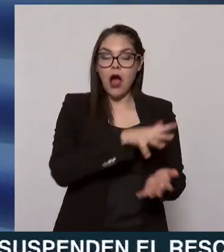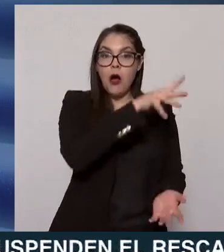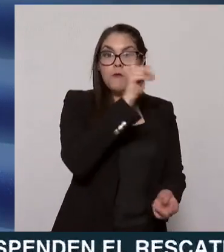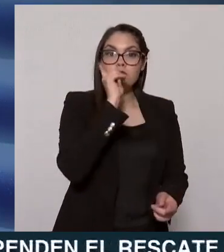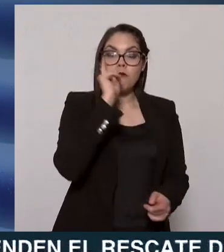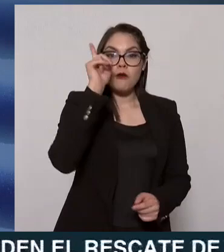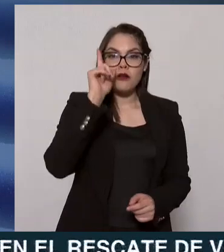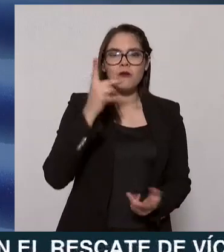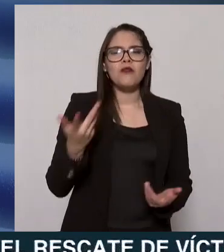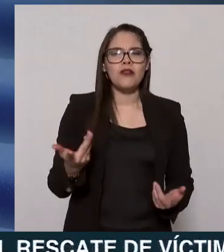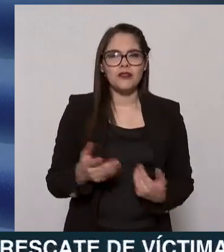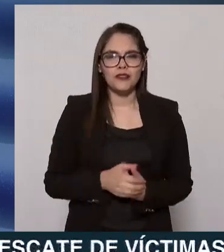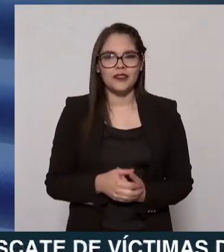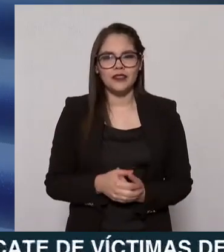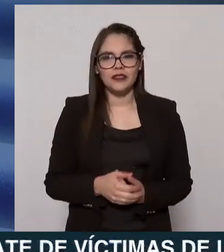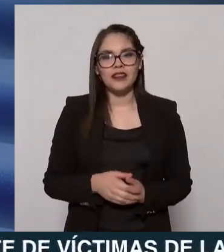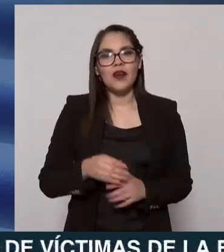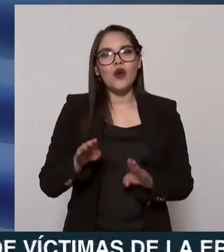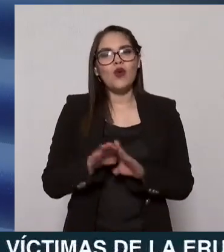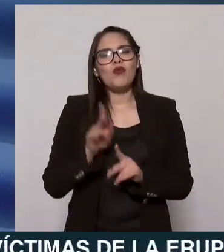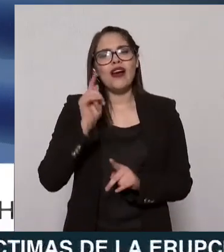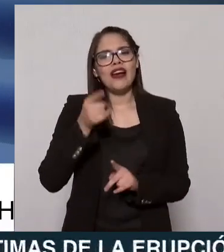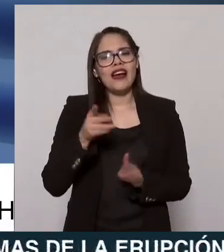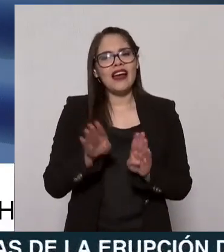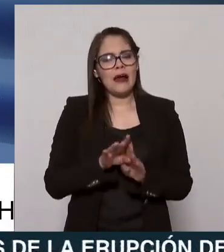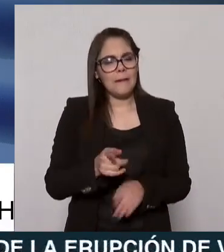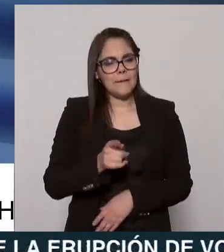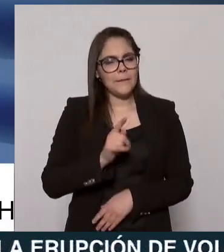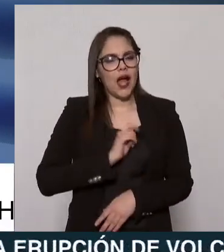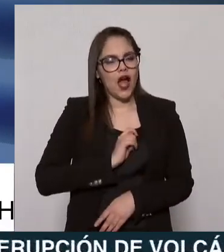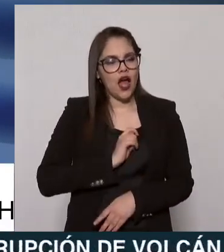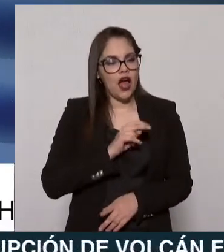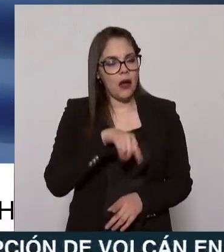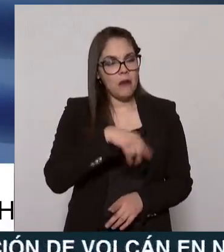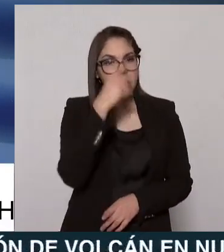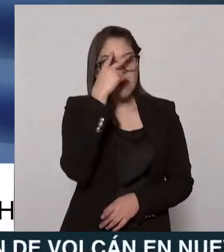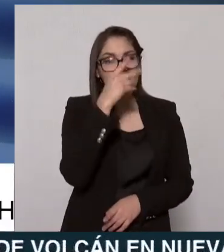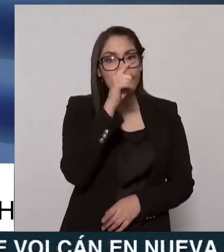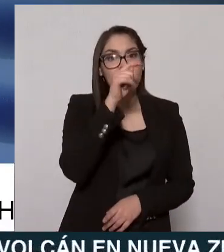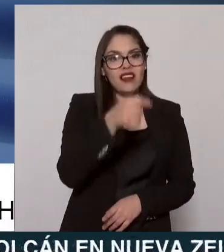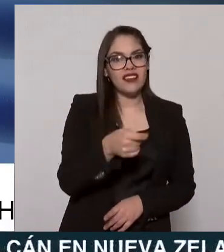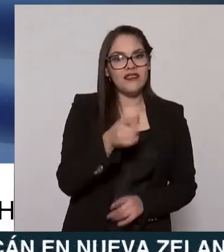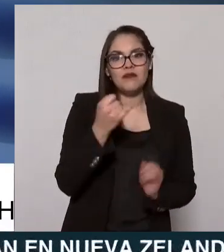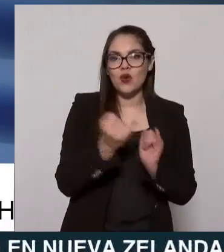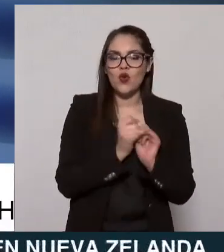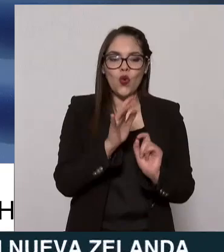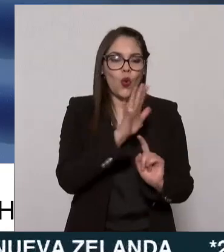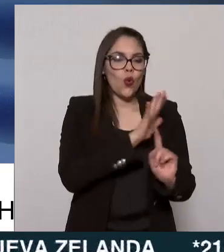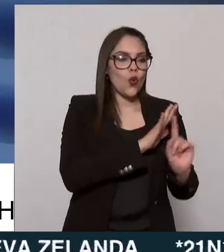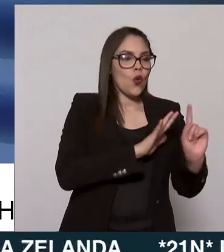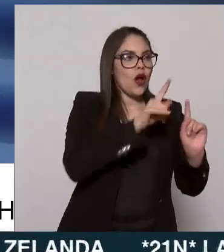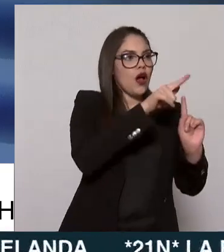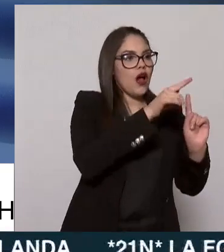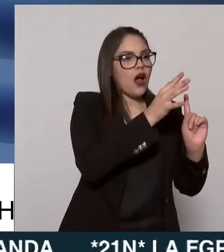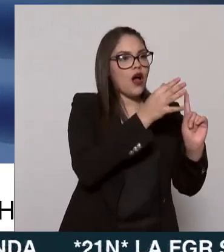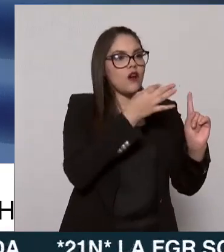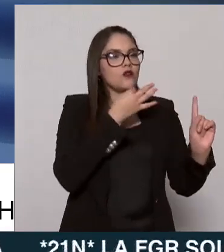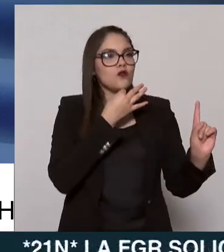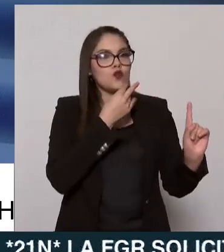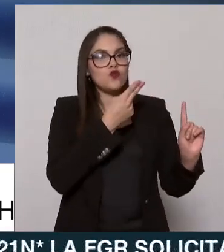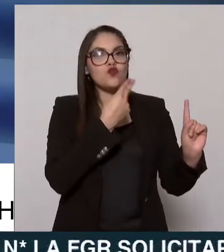manera la configuración de la identidad nacional se hace en torno a la Virgen de Guadalupe.